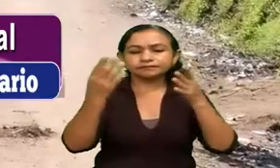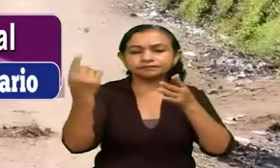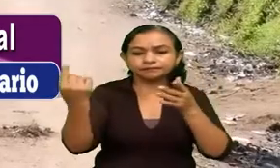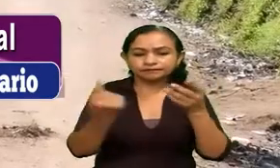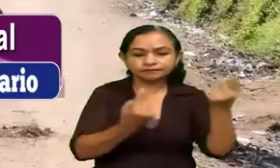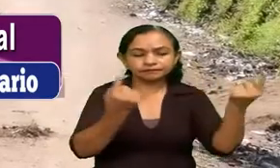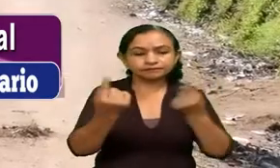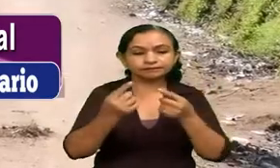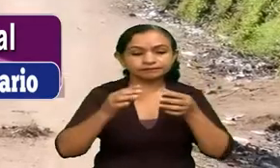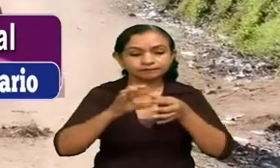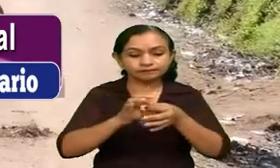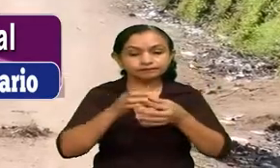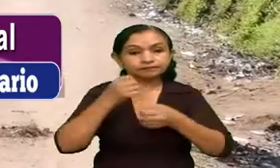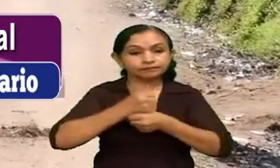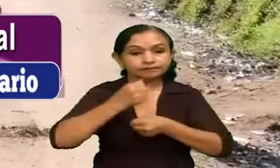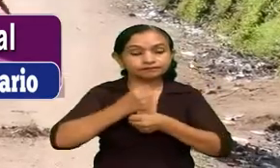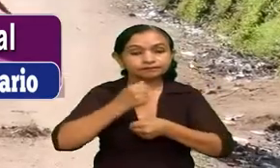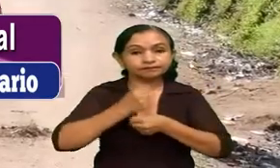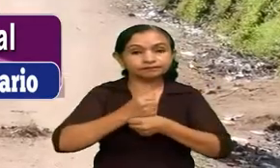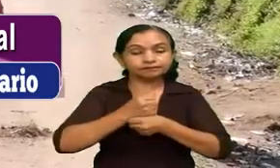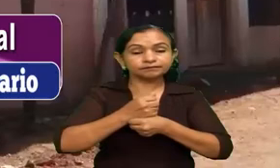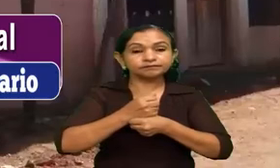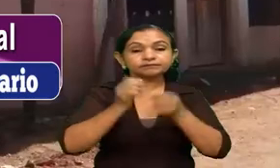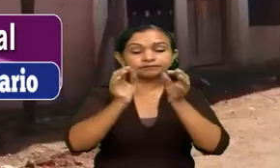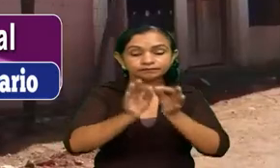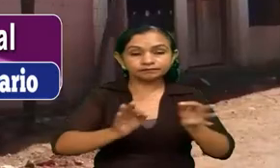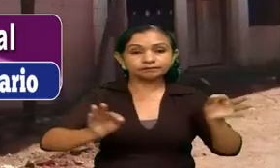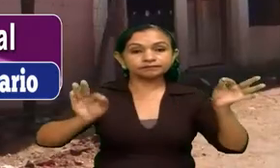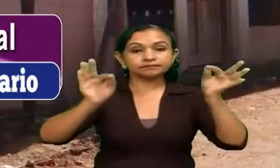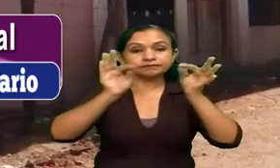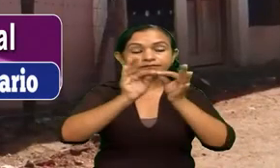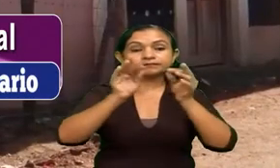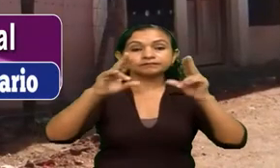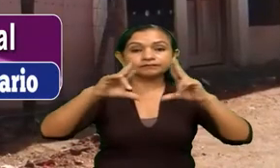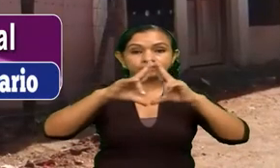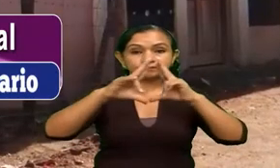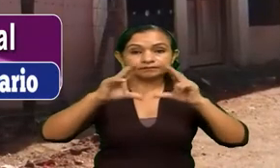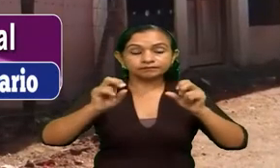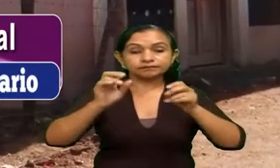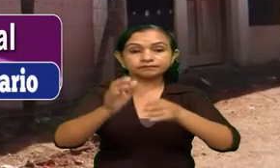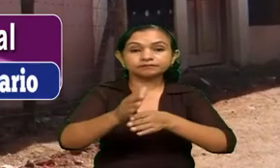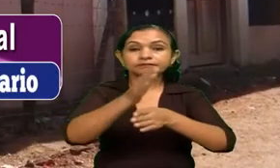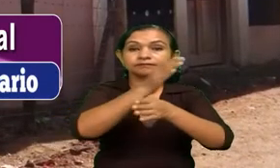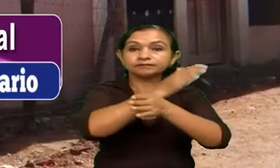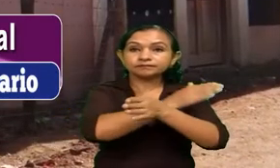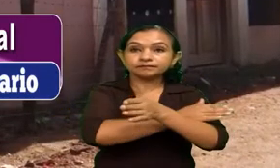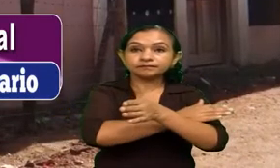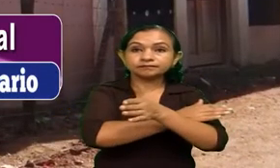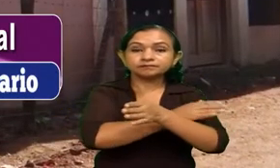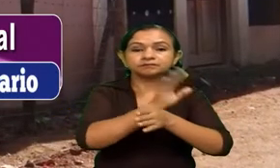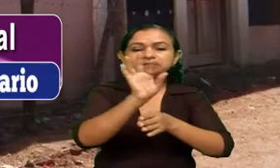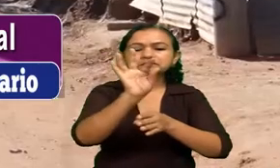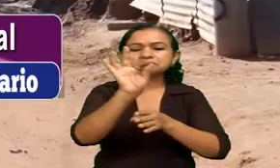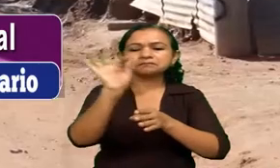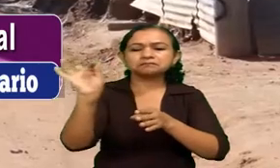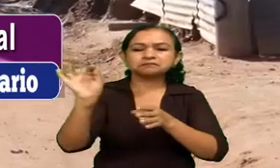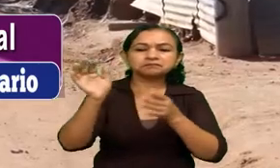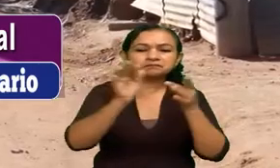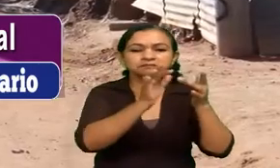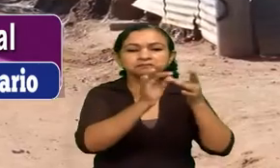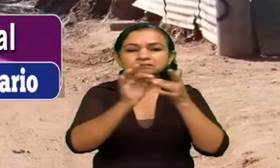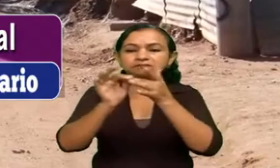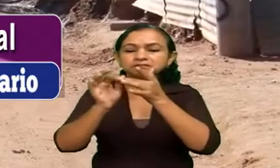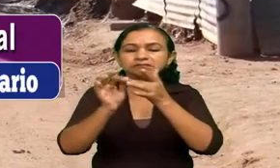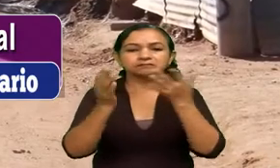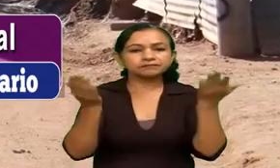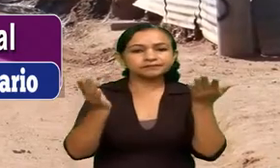integrado y esto es un dato importante para nuestro país. Antes habían pocos especialistas